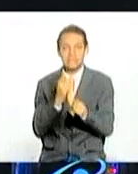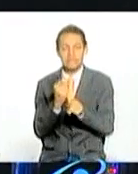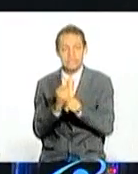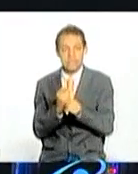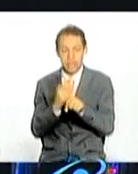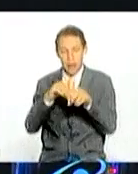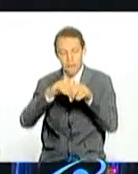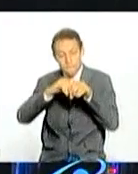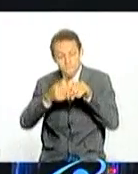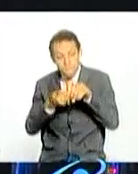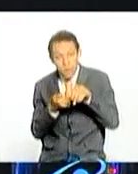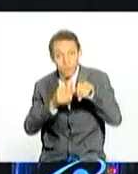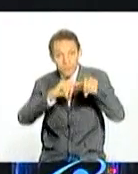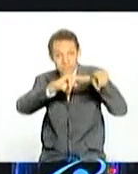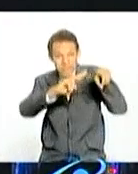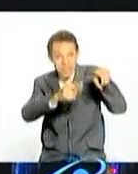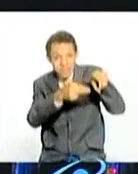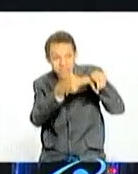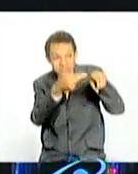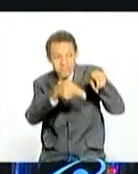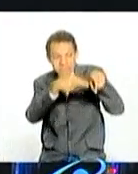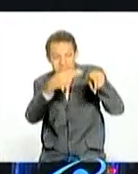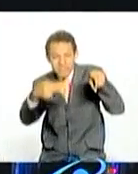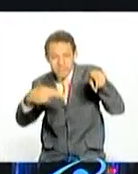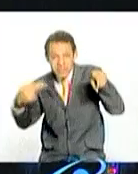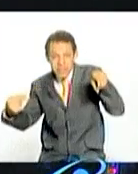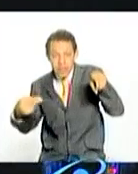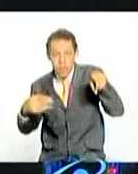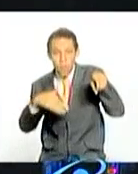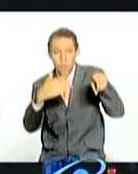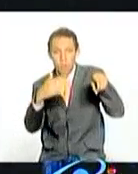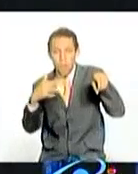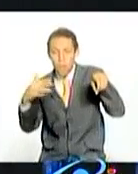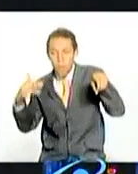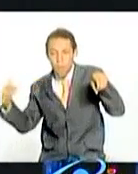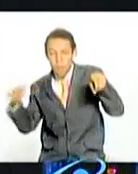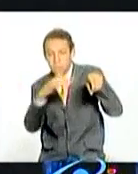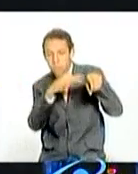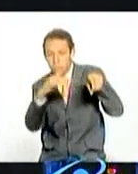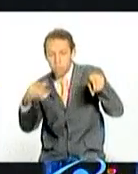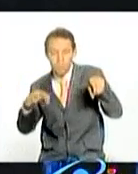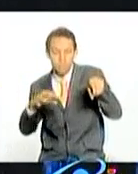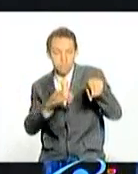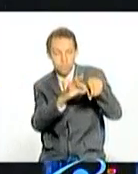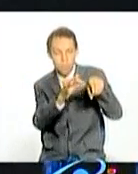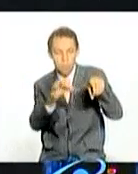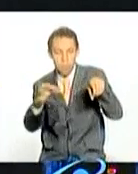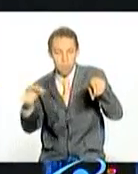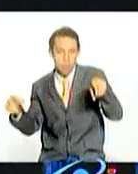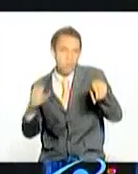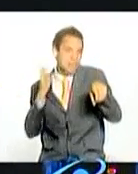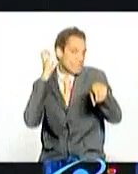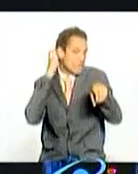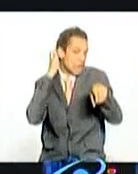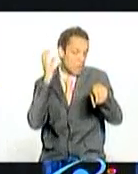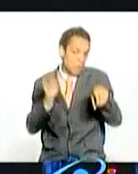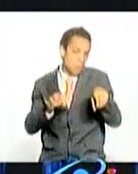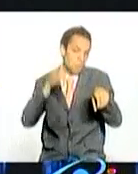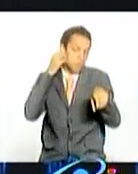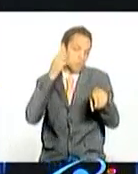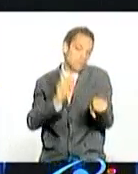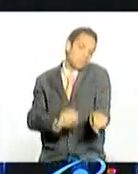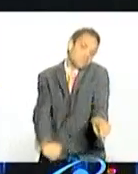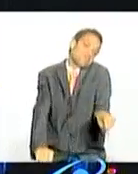de la arteria posteriormente se pueden desprender y viajar hacia el cerebro y producir problemas de